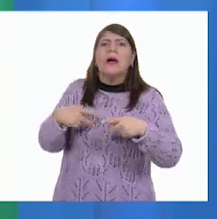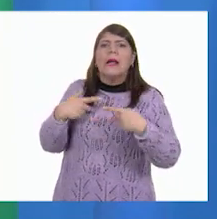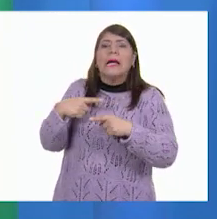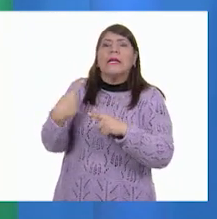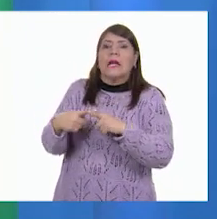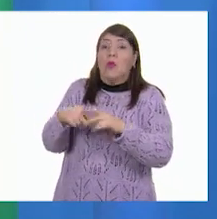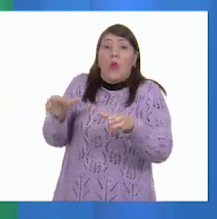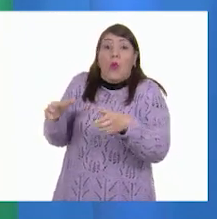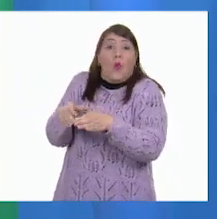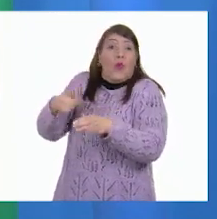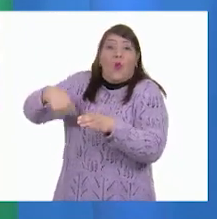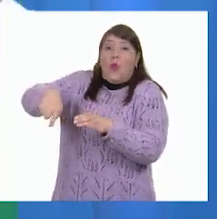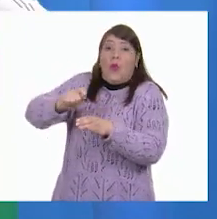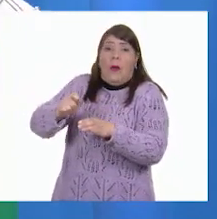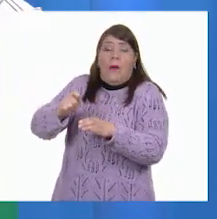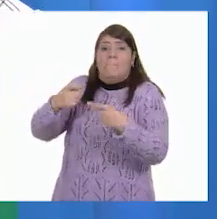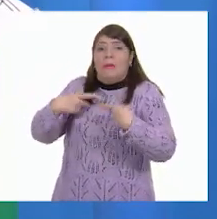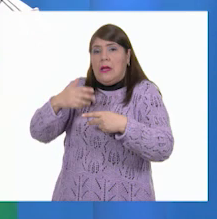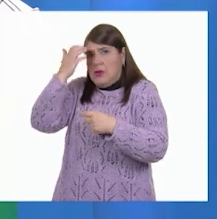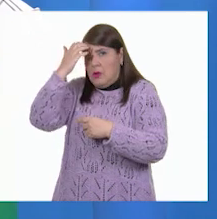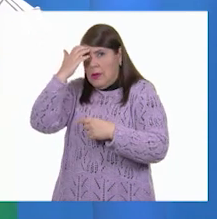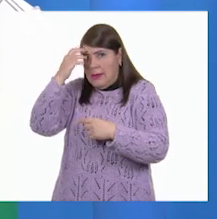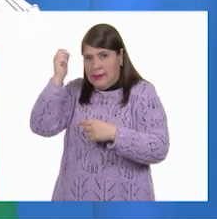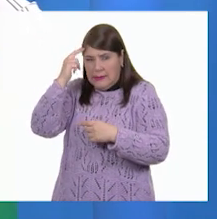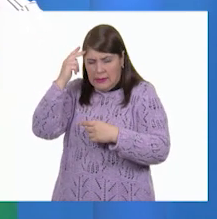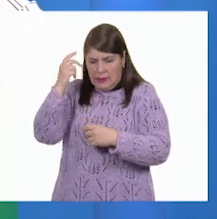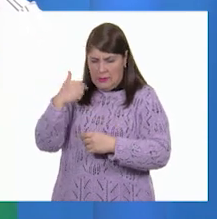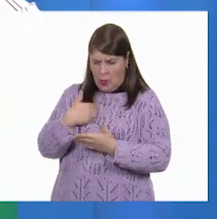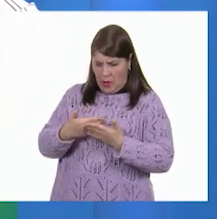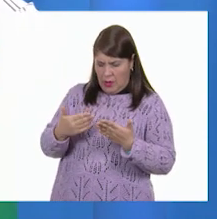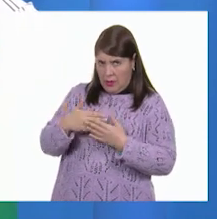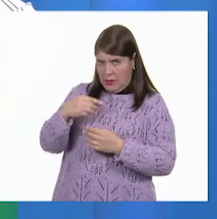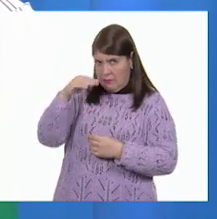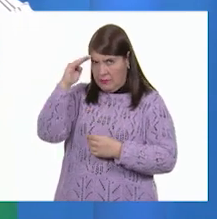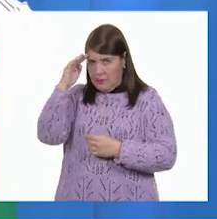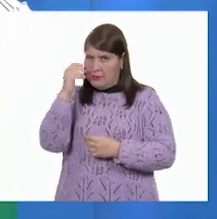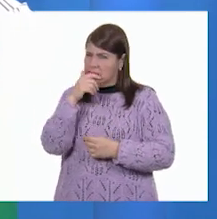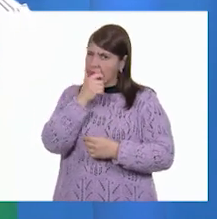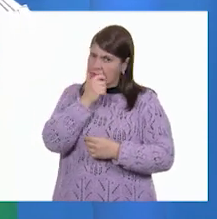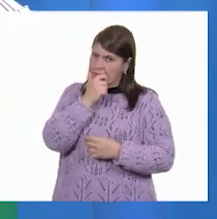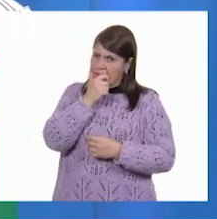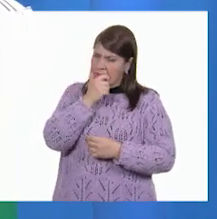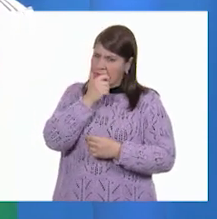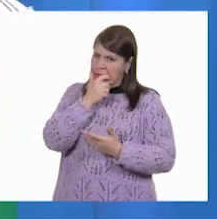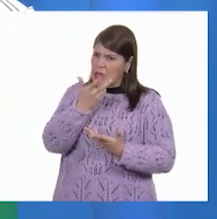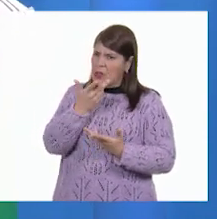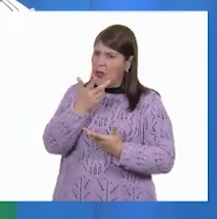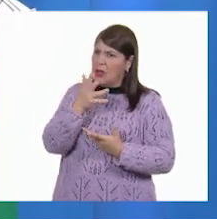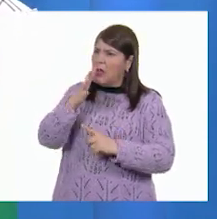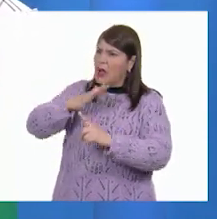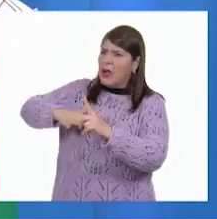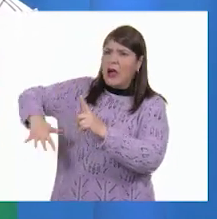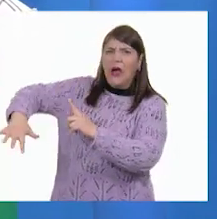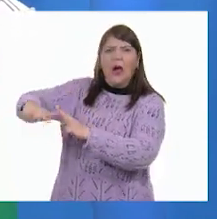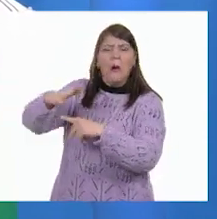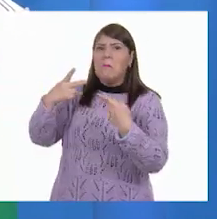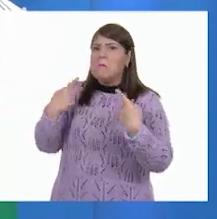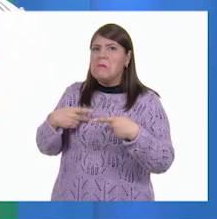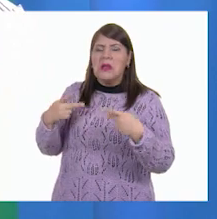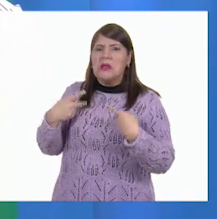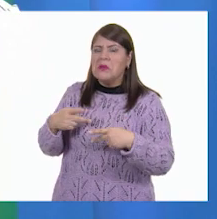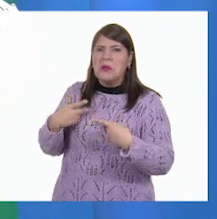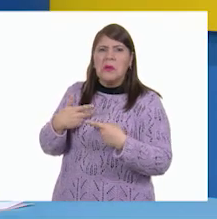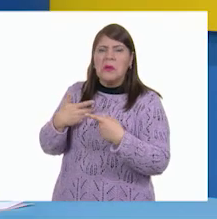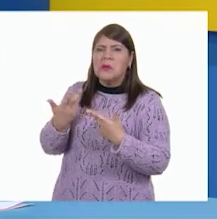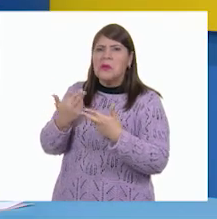del círculo cercano a Díaz. Y ahora que lo pienso, no podría decir cómo se vestía el resto de la población porque no